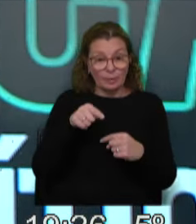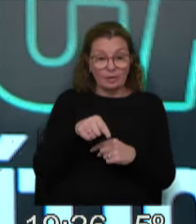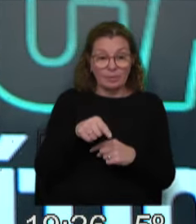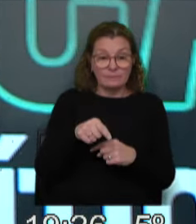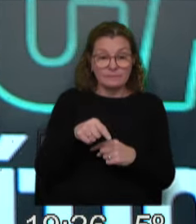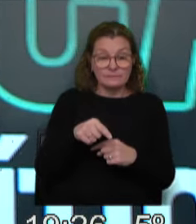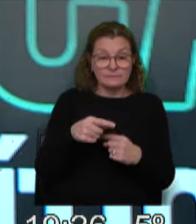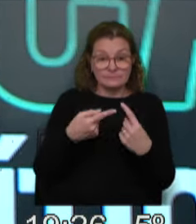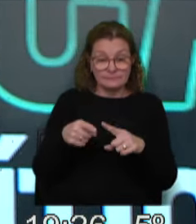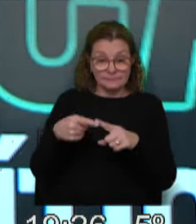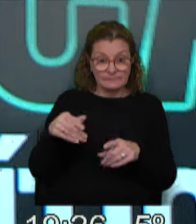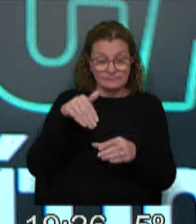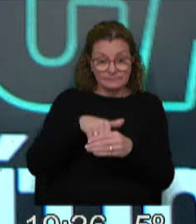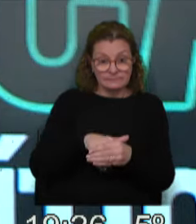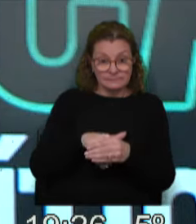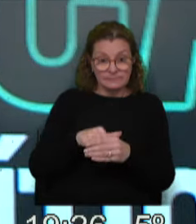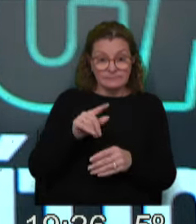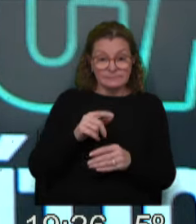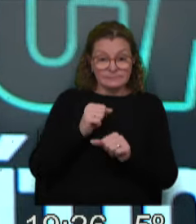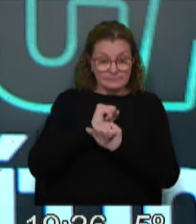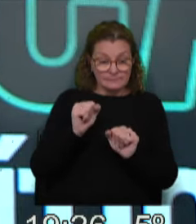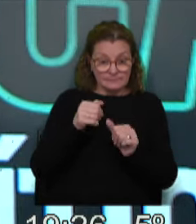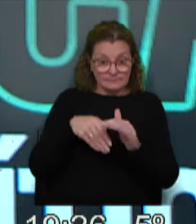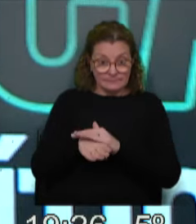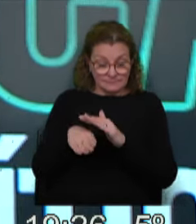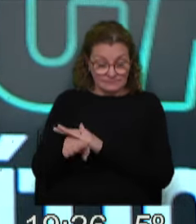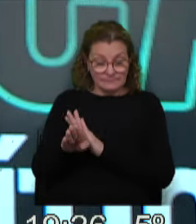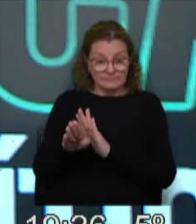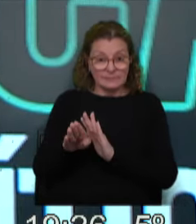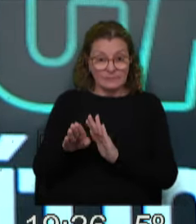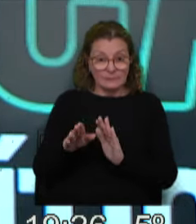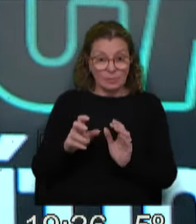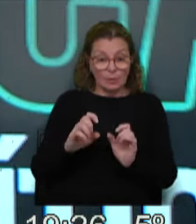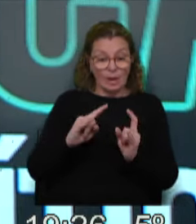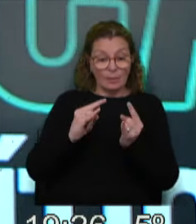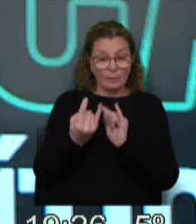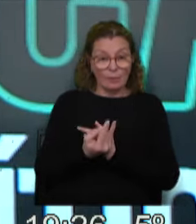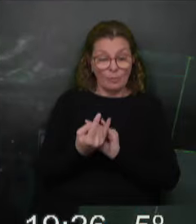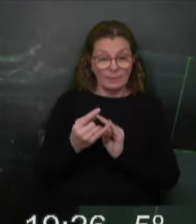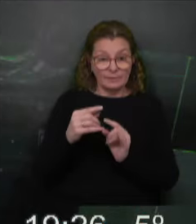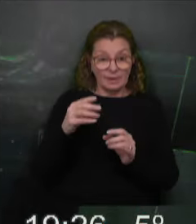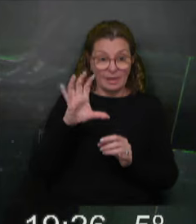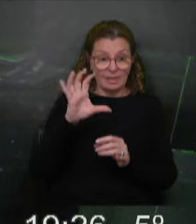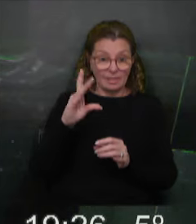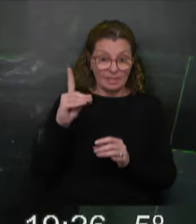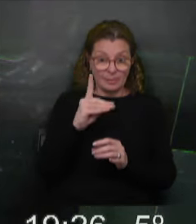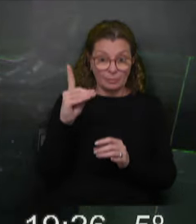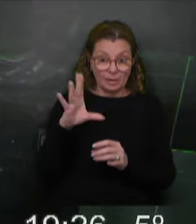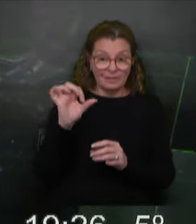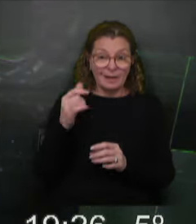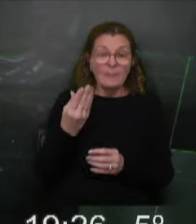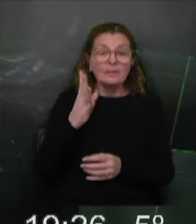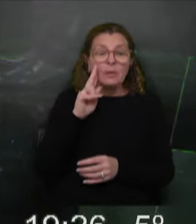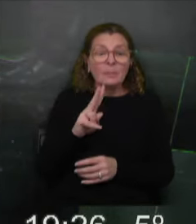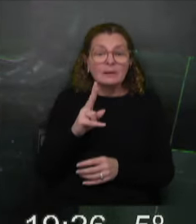eso esa cantidad de votos no configura la posibilidad de acceder a a una banca de diputados y menos al senado Entonces qué pasa ahora cuando